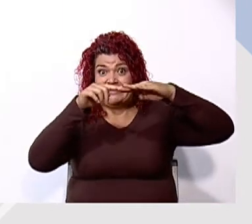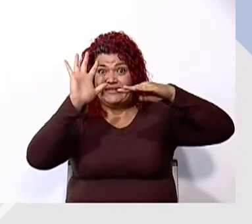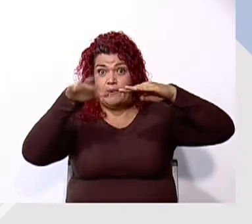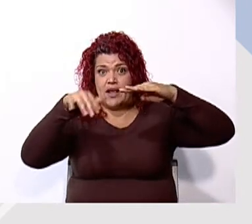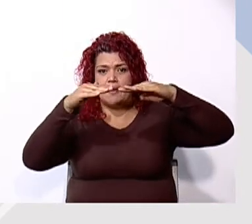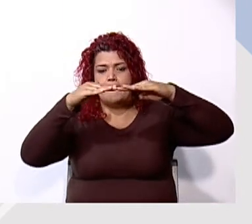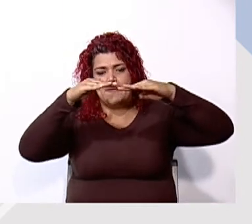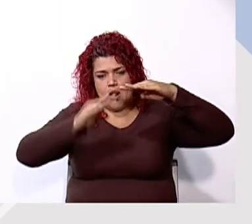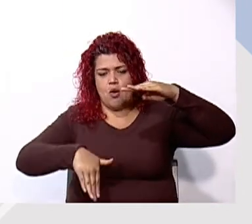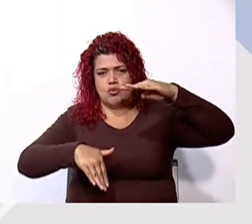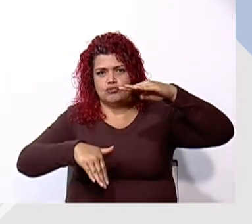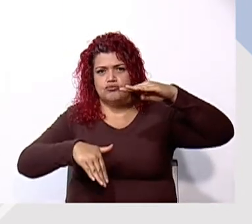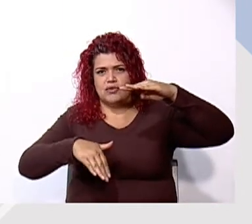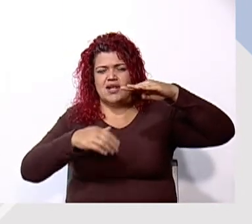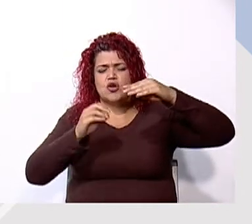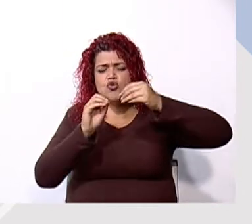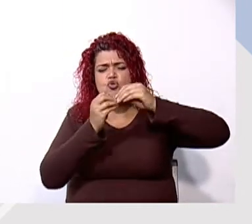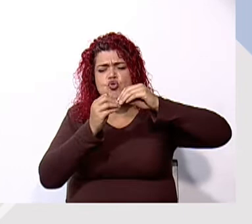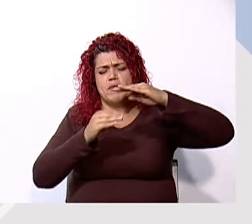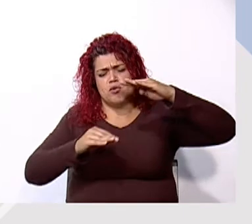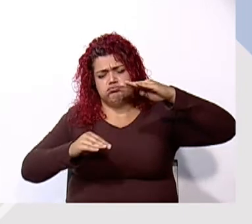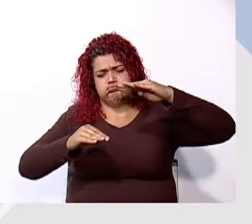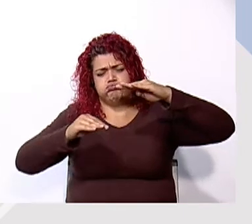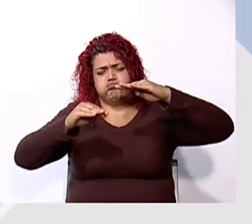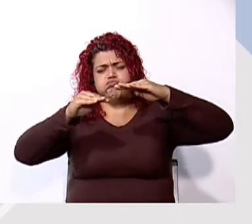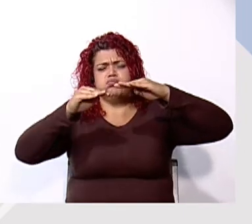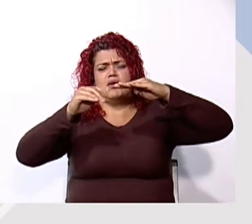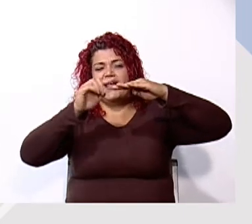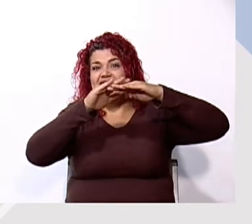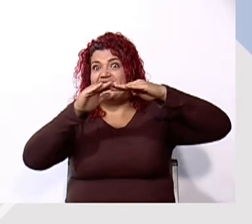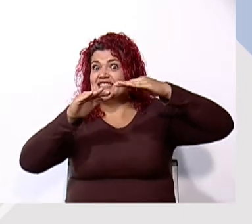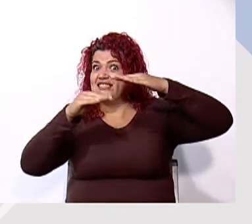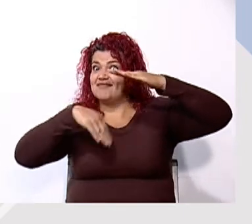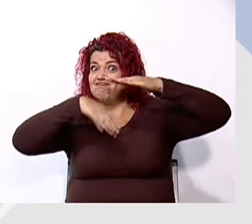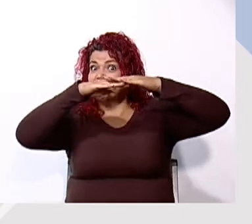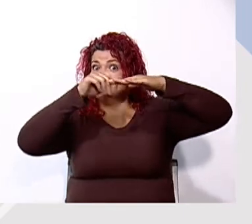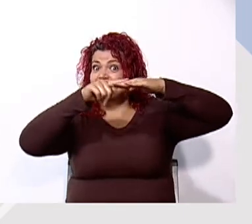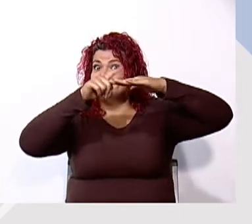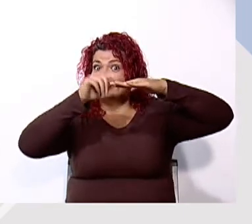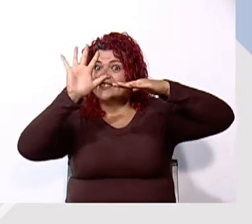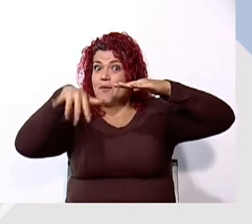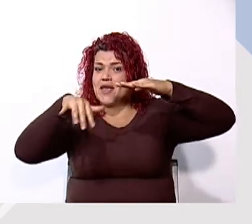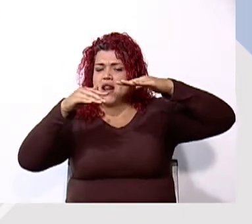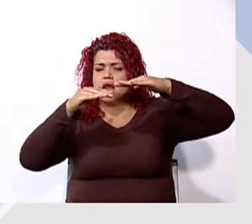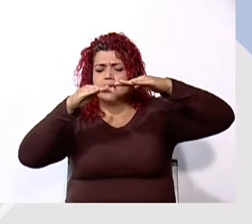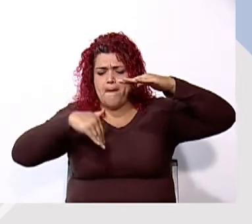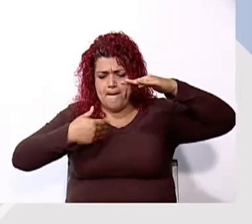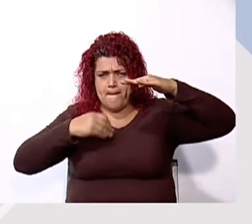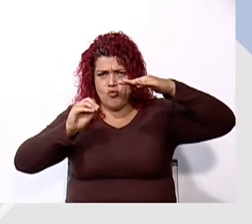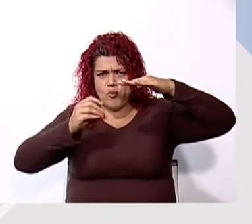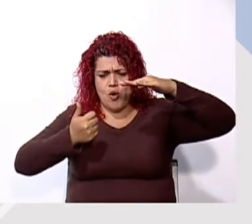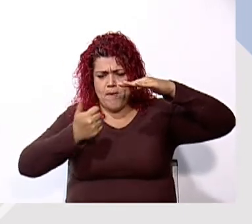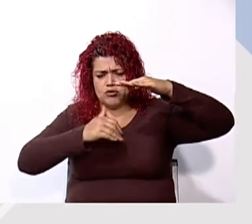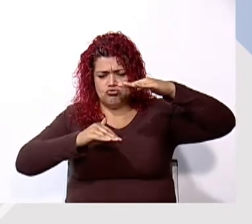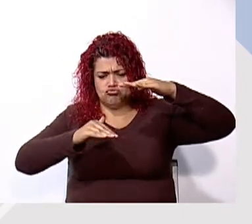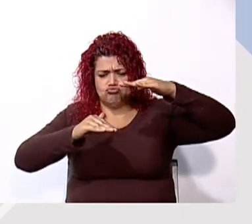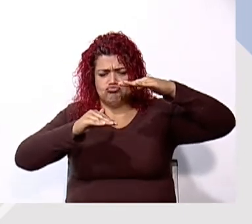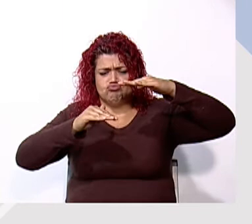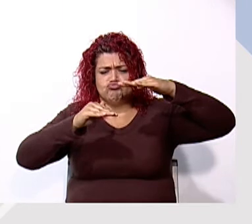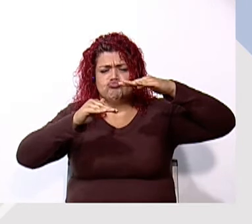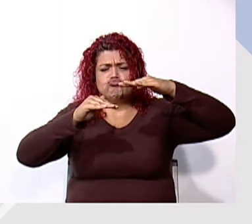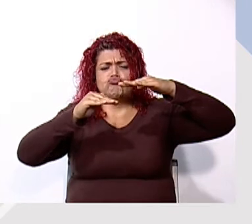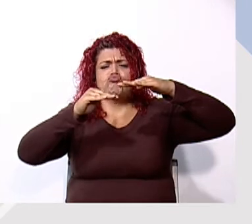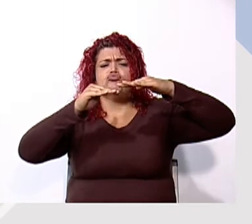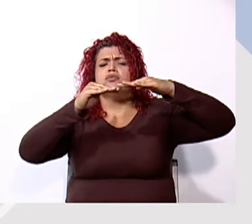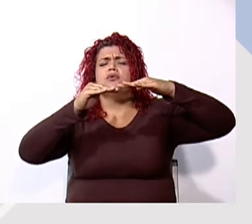Vamos, mayor número, menor que 5.000. ¿Lo tienen? Muy bien, veamos la